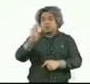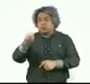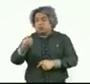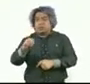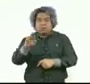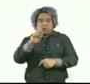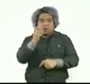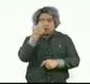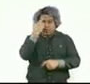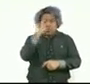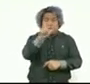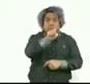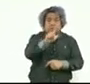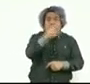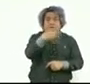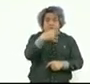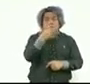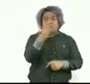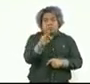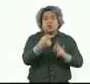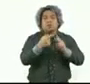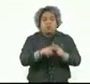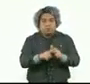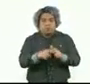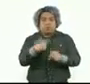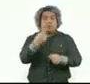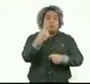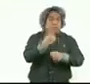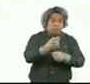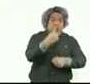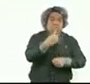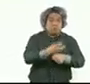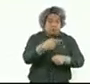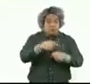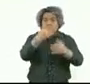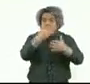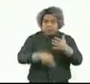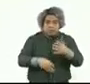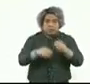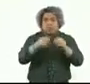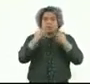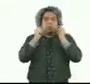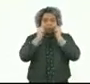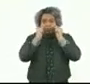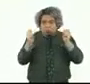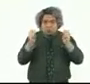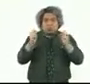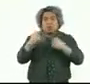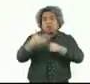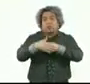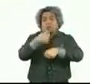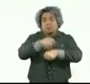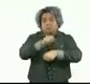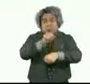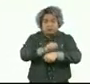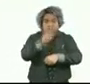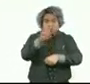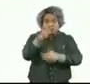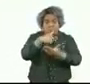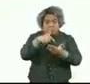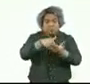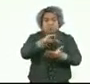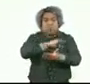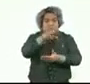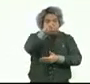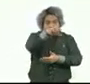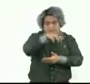muy presente. Las personas que no se han puesto primera, segunda dosis, o ha pasado su refuerzo, 4 sedes la próxima semana, ahí los esperamos. Y